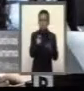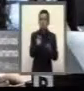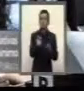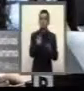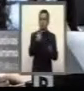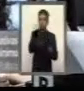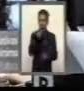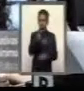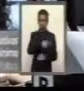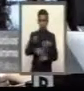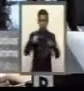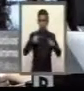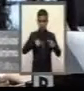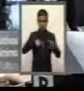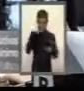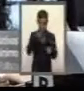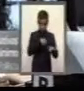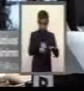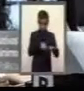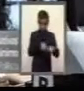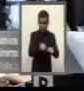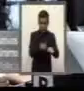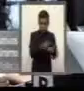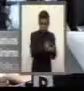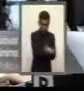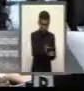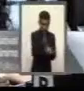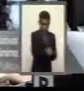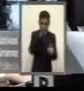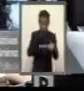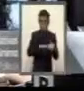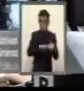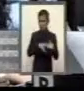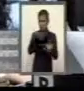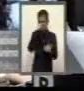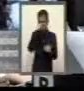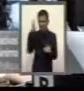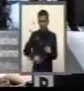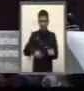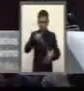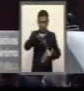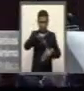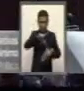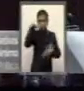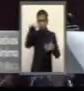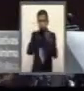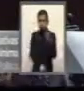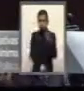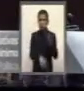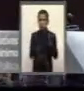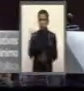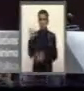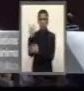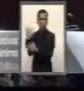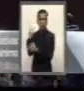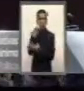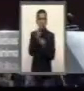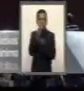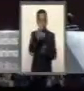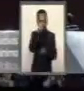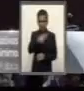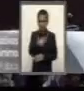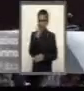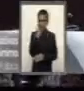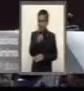trabajadores mexicanos es de los más bajos en América Latina. Así lo establece el mismo Banco de México y